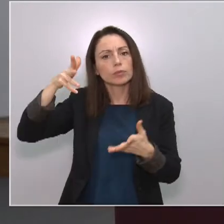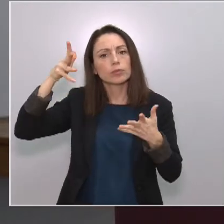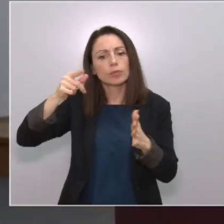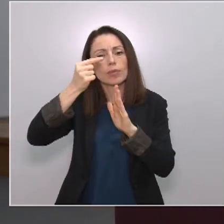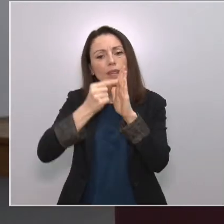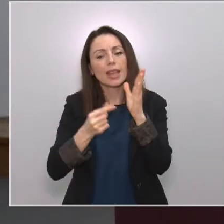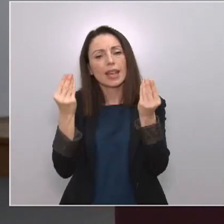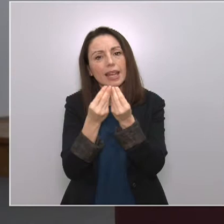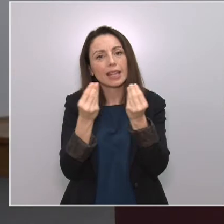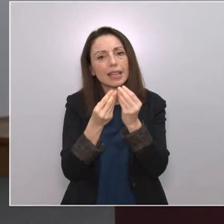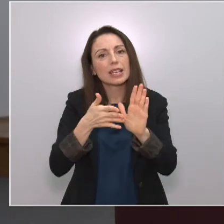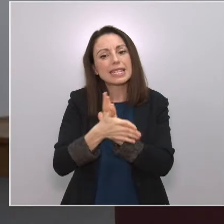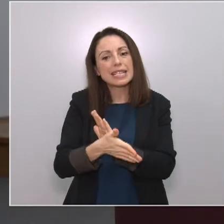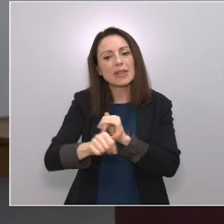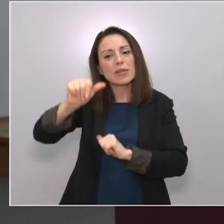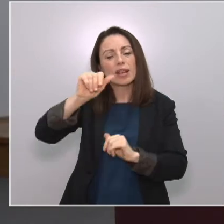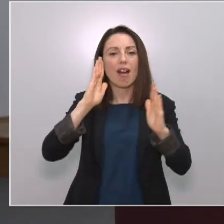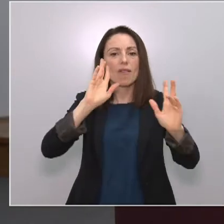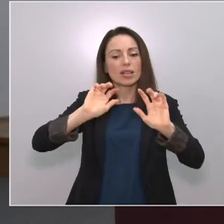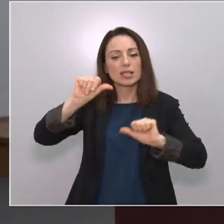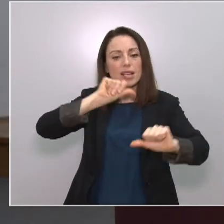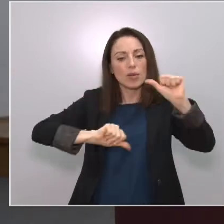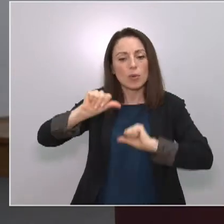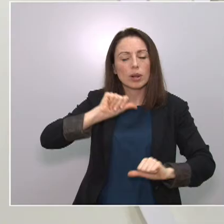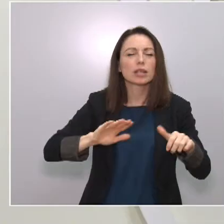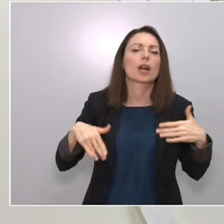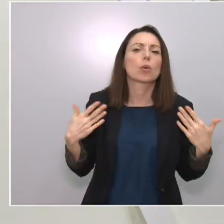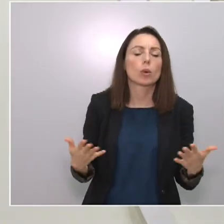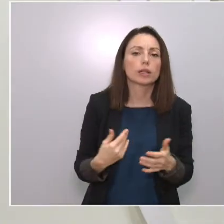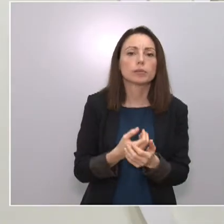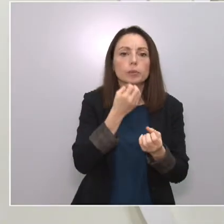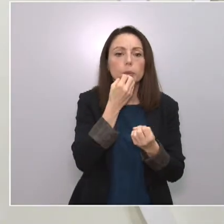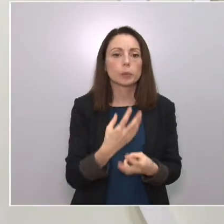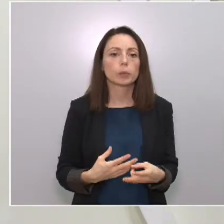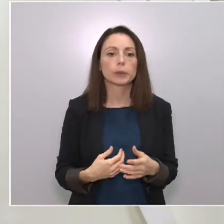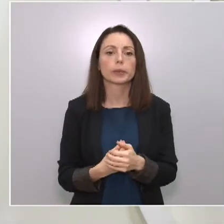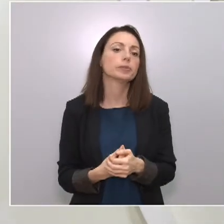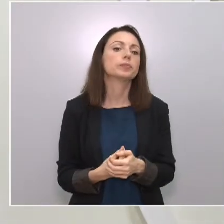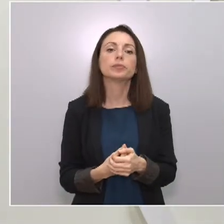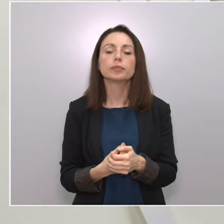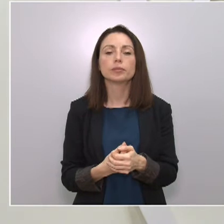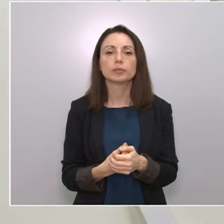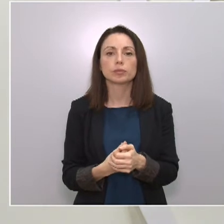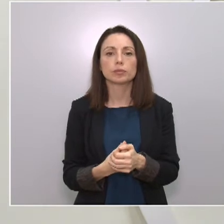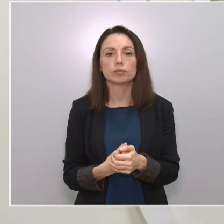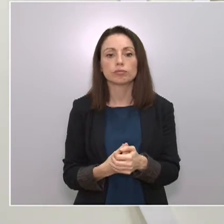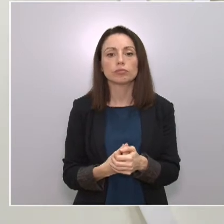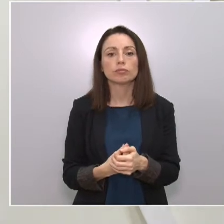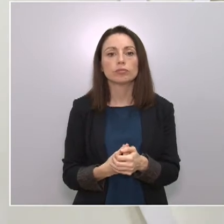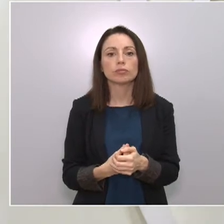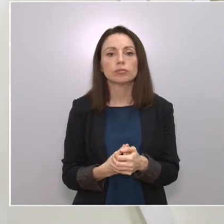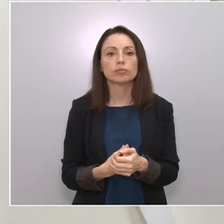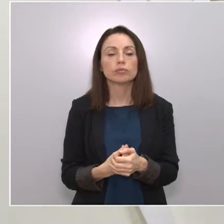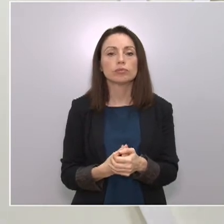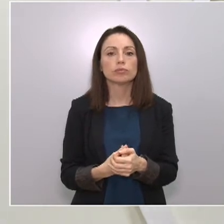que se planteen retroceder de fase. Muchas gracias. Muy bien. Yo creo que lo justo y lo